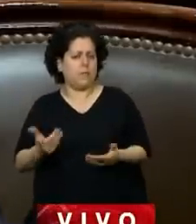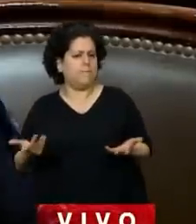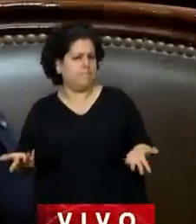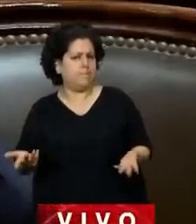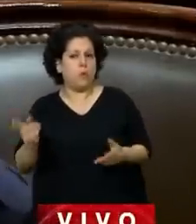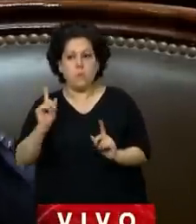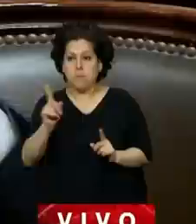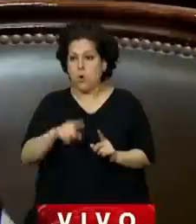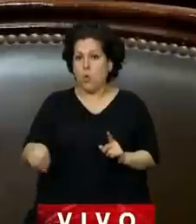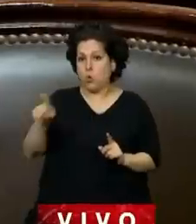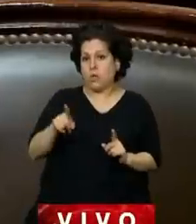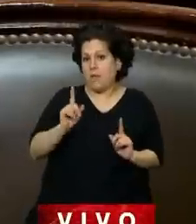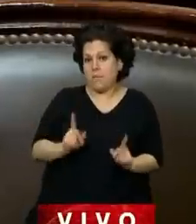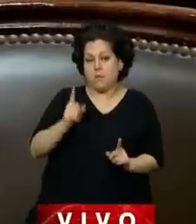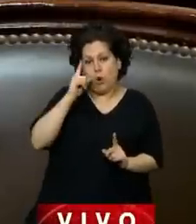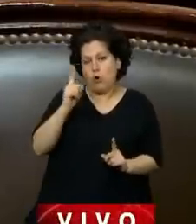en el que ustedes no creen.